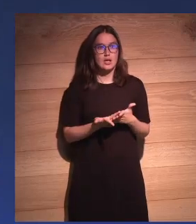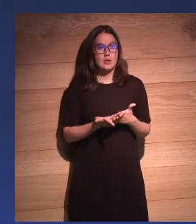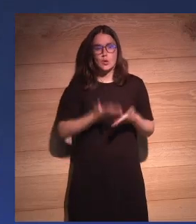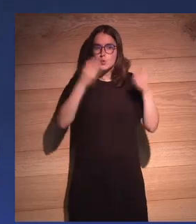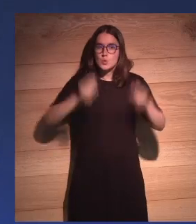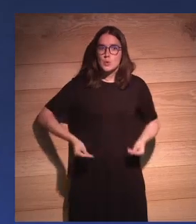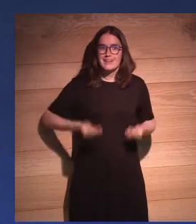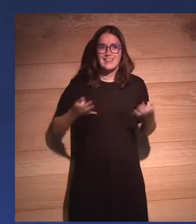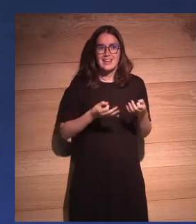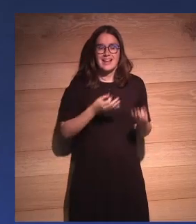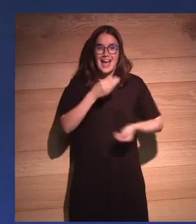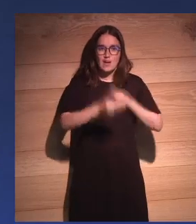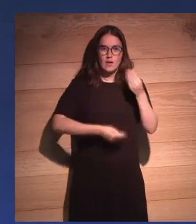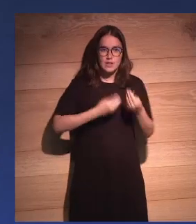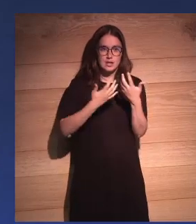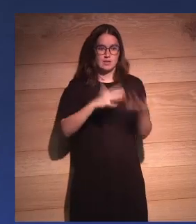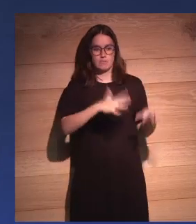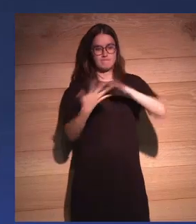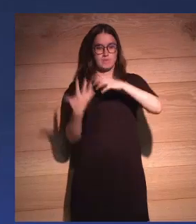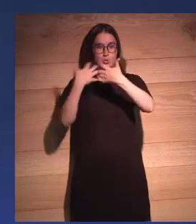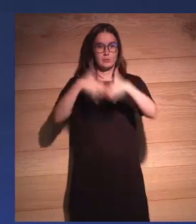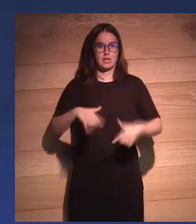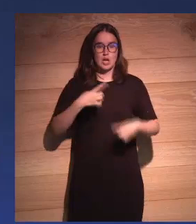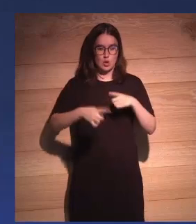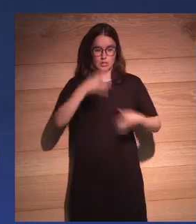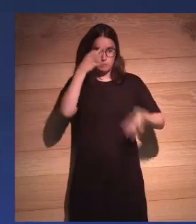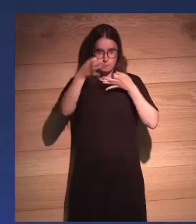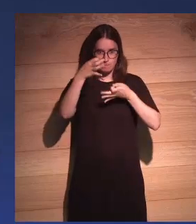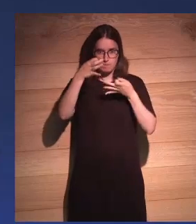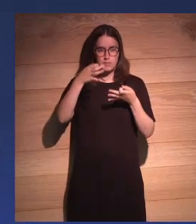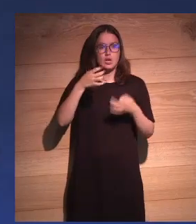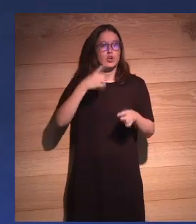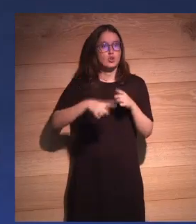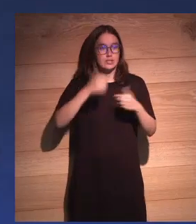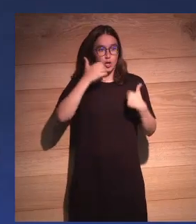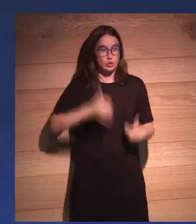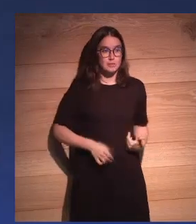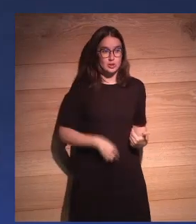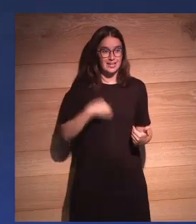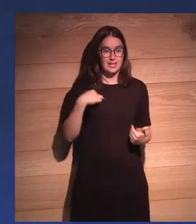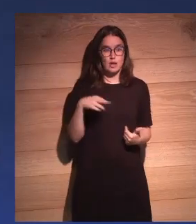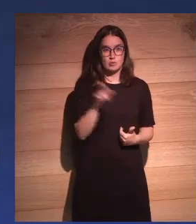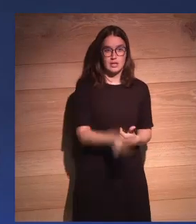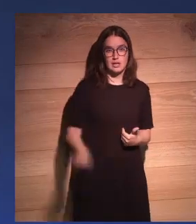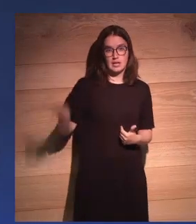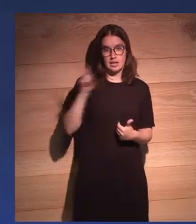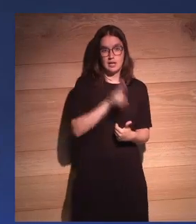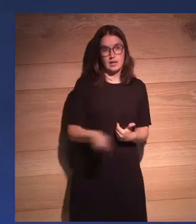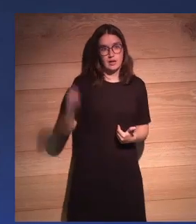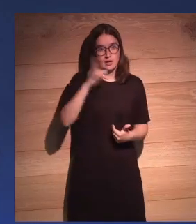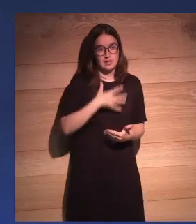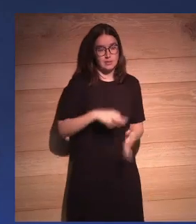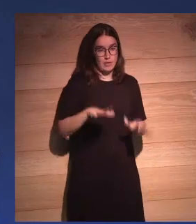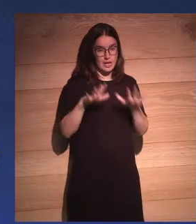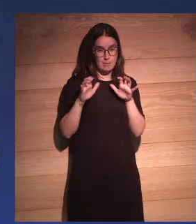muy buena es en ejecutar y automatizar cosas muy concretas, cosas que los humanos en general o son muy repetitivas y se pueden aprender